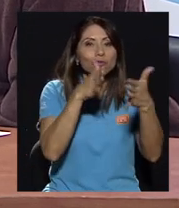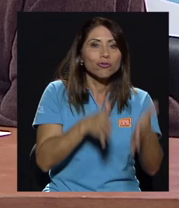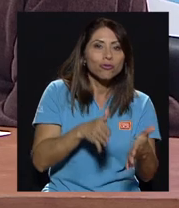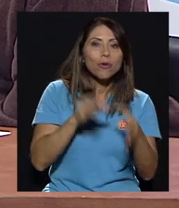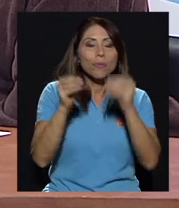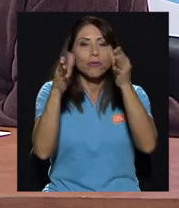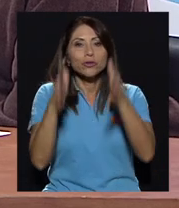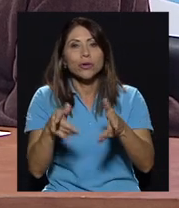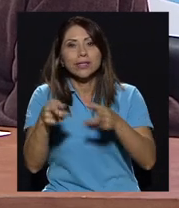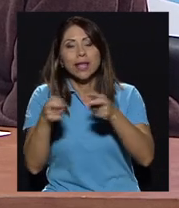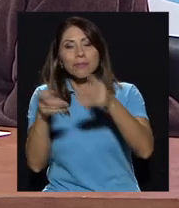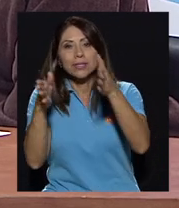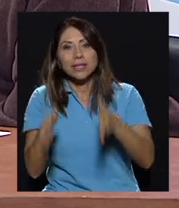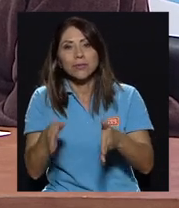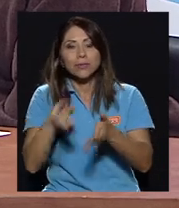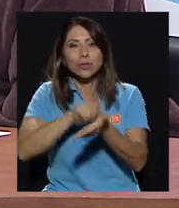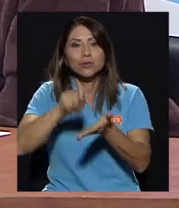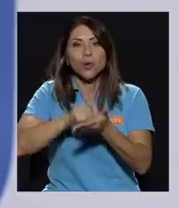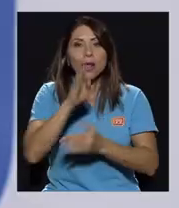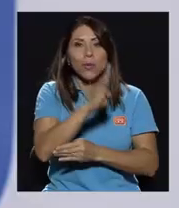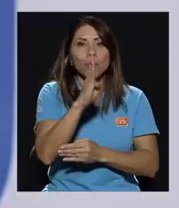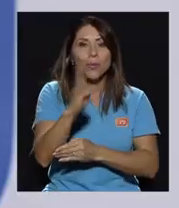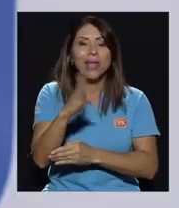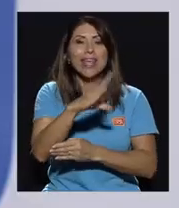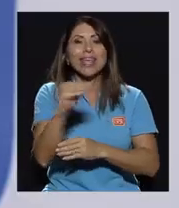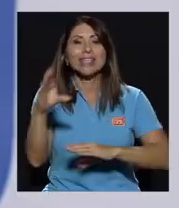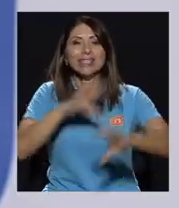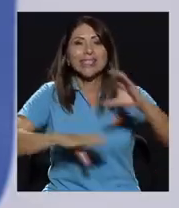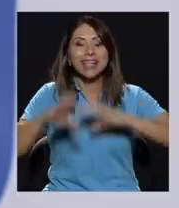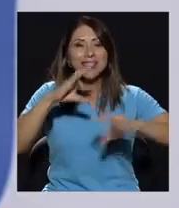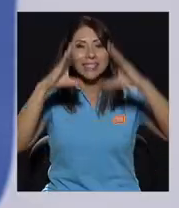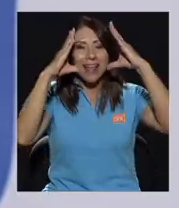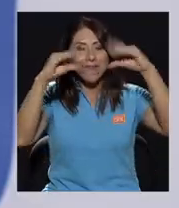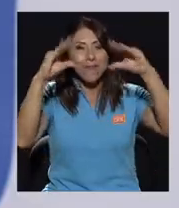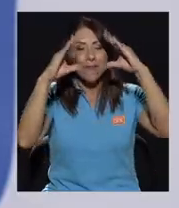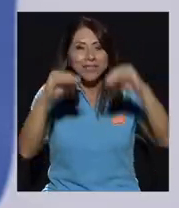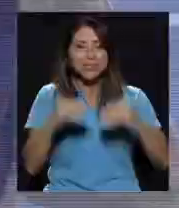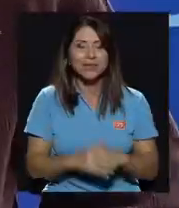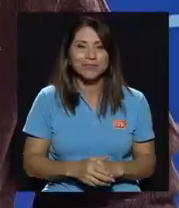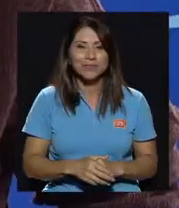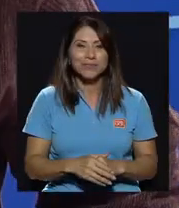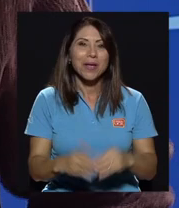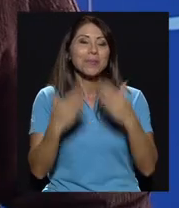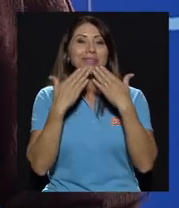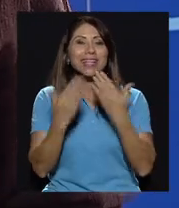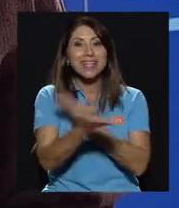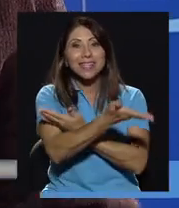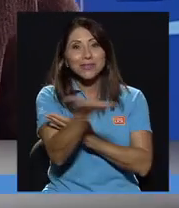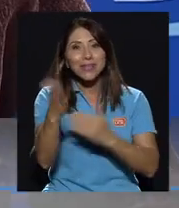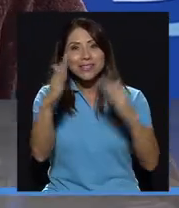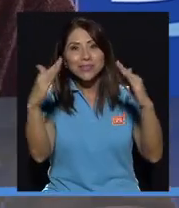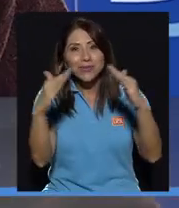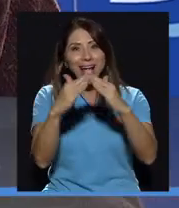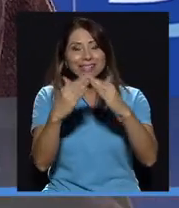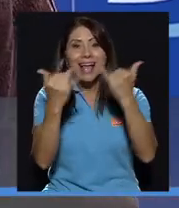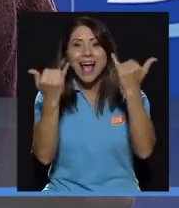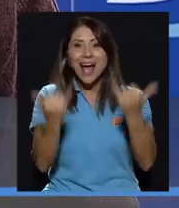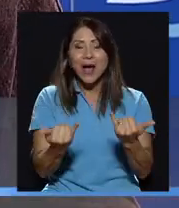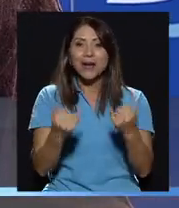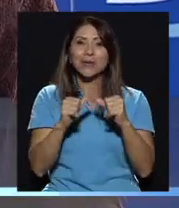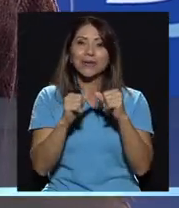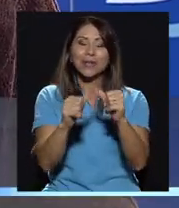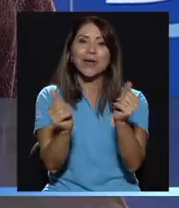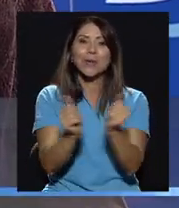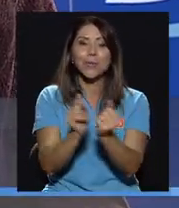profesores y administrativos de la escuela de bibliotecología y ciencias de la información muchísimas gracias a ustedes en su casa los